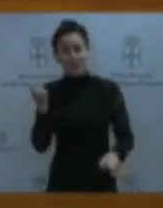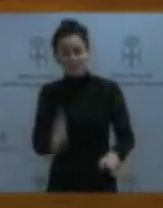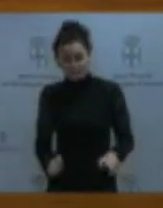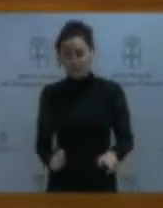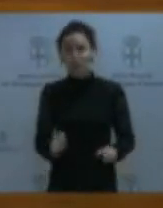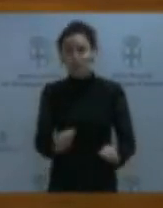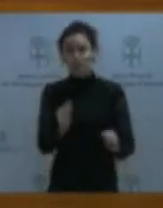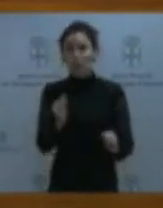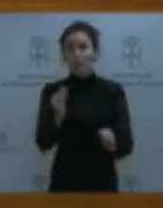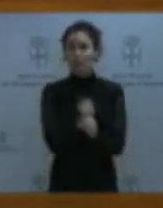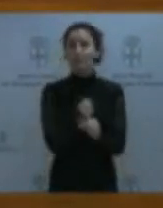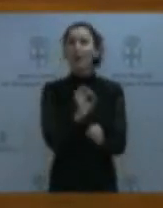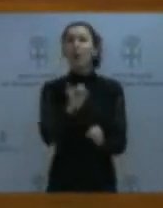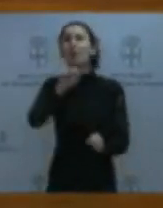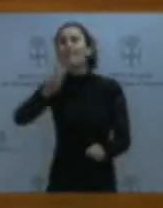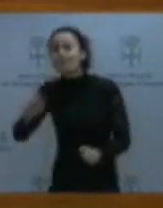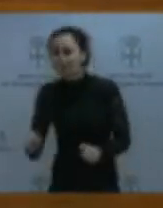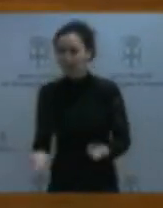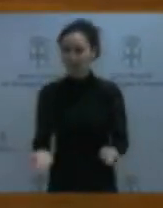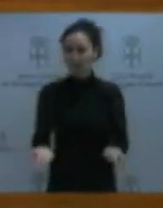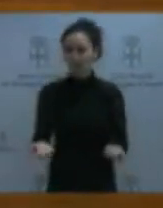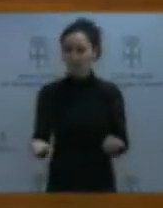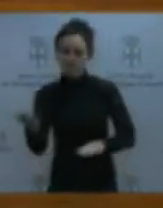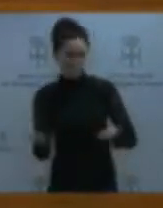como consumidores. Y entonces, para